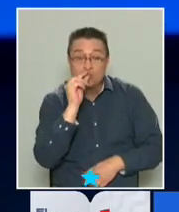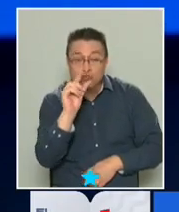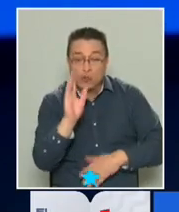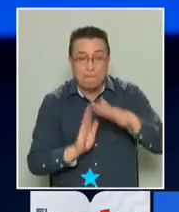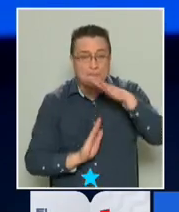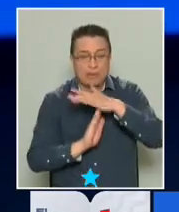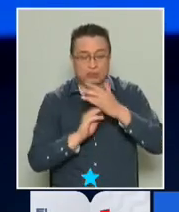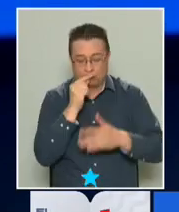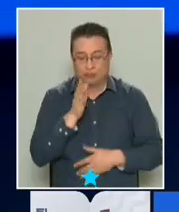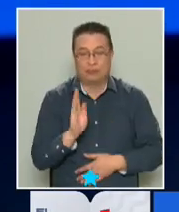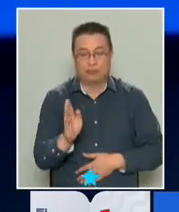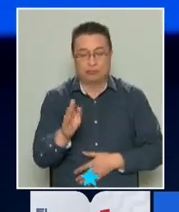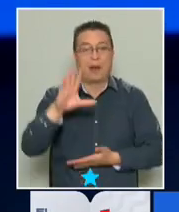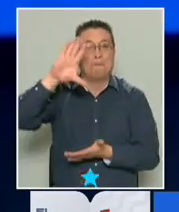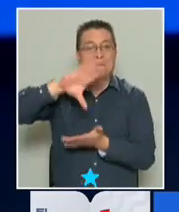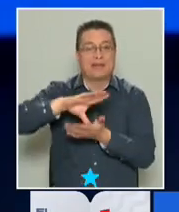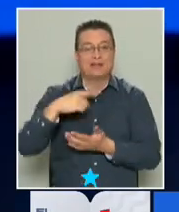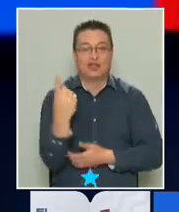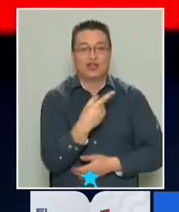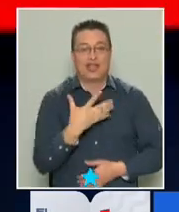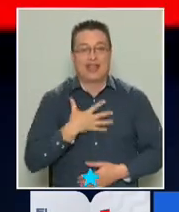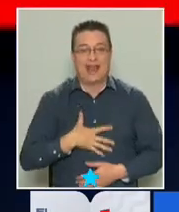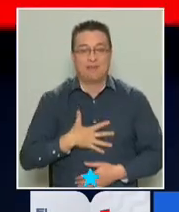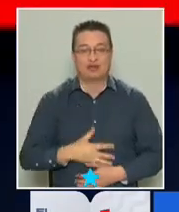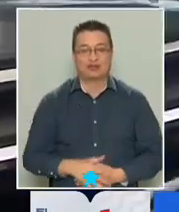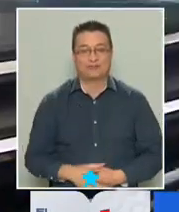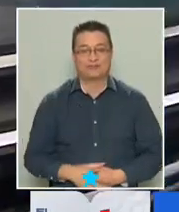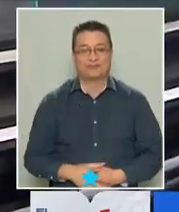seguimos con más de el país liguero